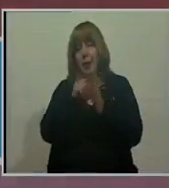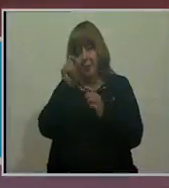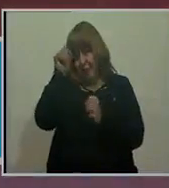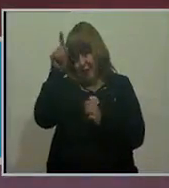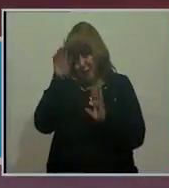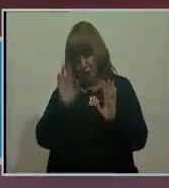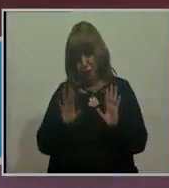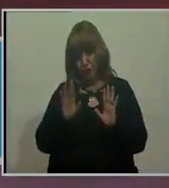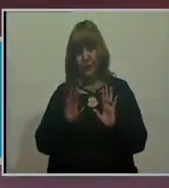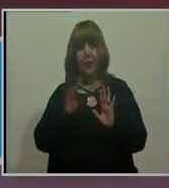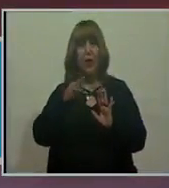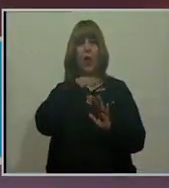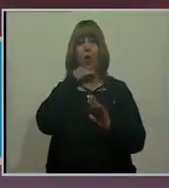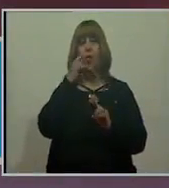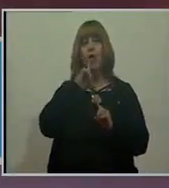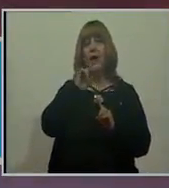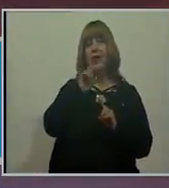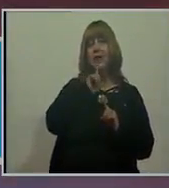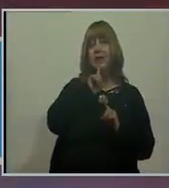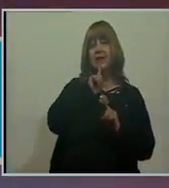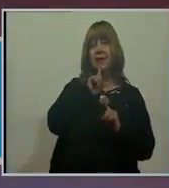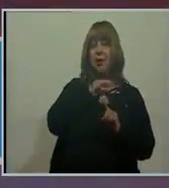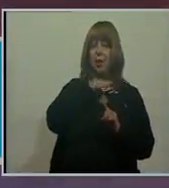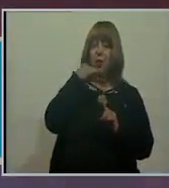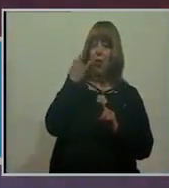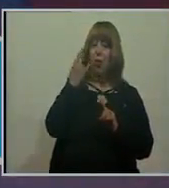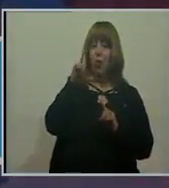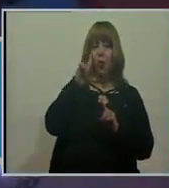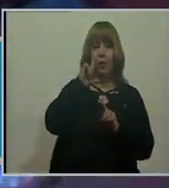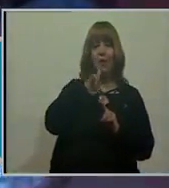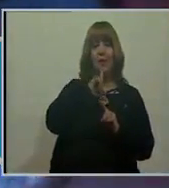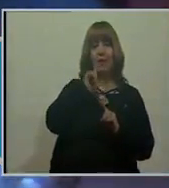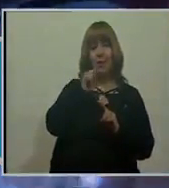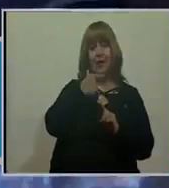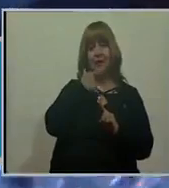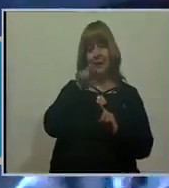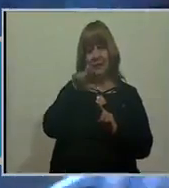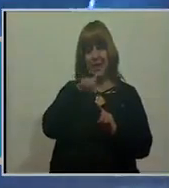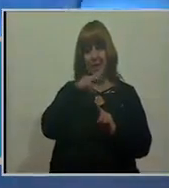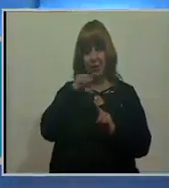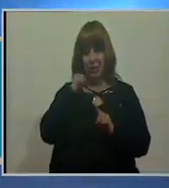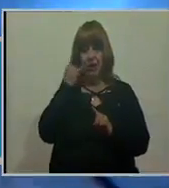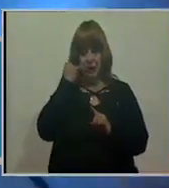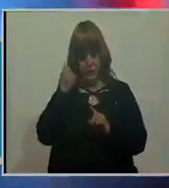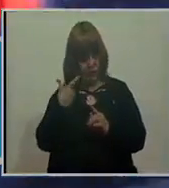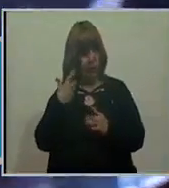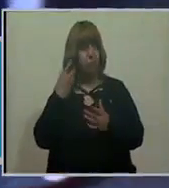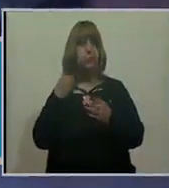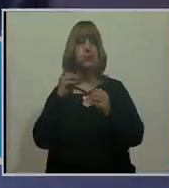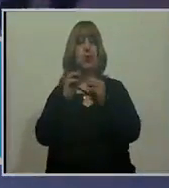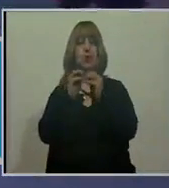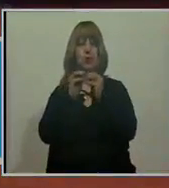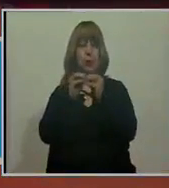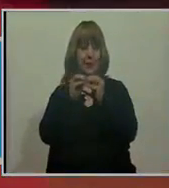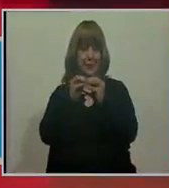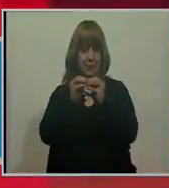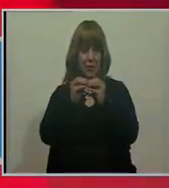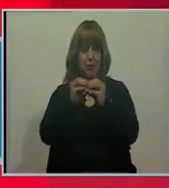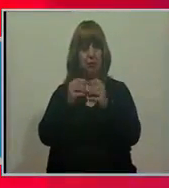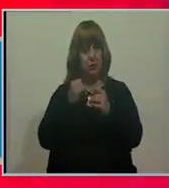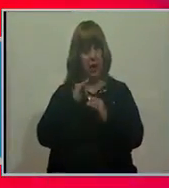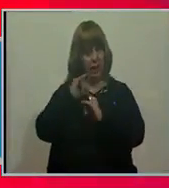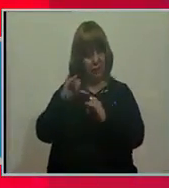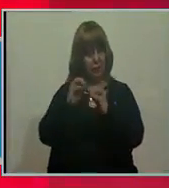Fortunato. Julieta Silva fue notificada de la elevación a juicio por la muerte de Genaro Fortunato. La Fiscalía mantiene la doble imputación que sugirieron